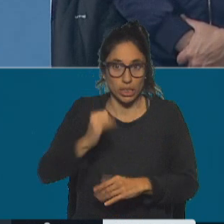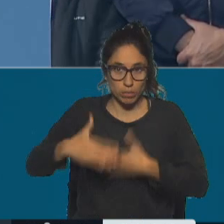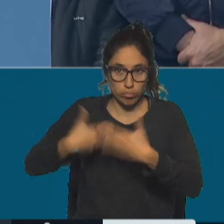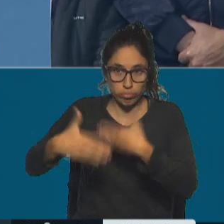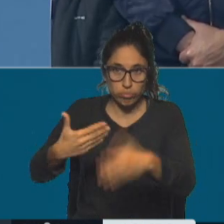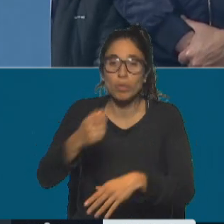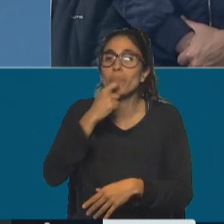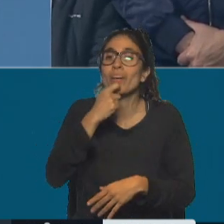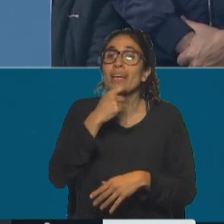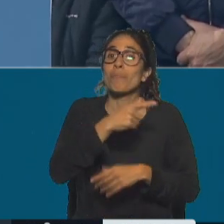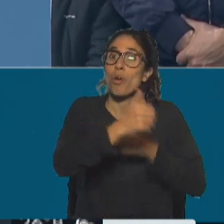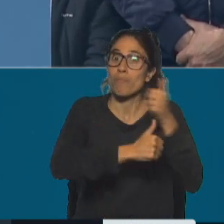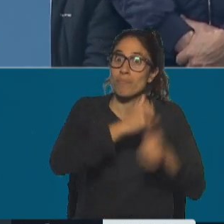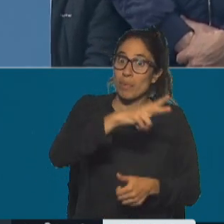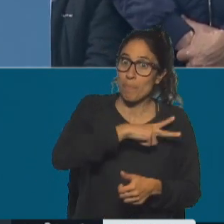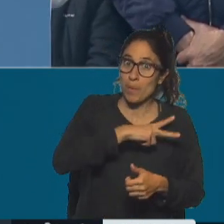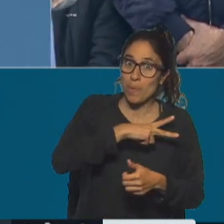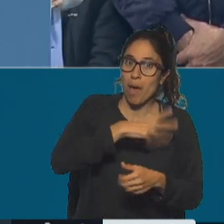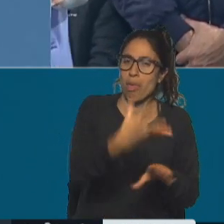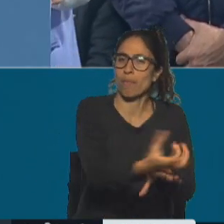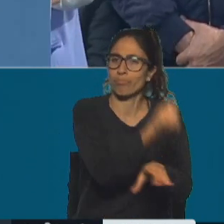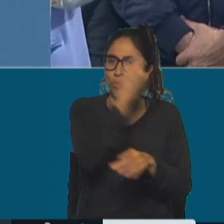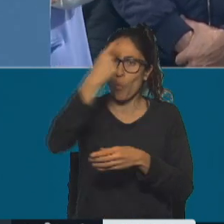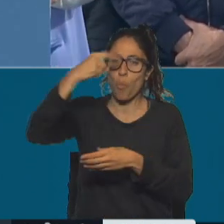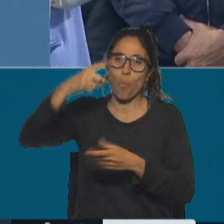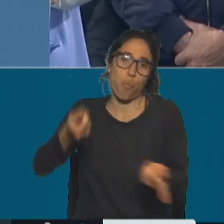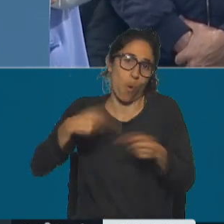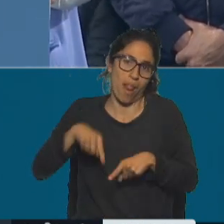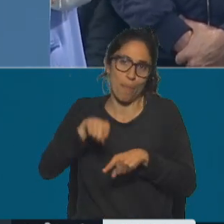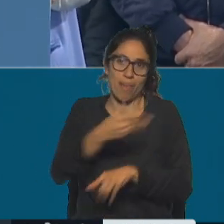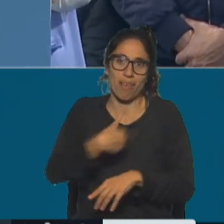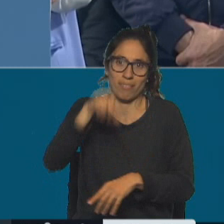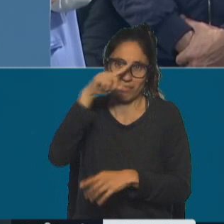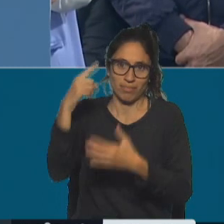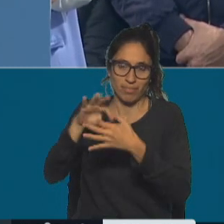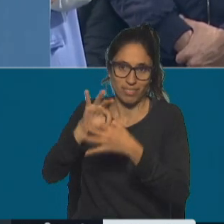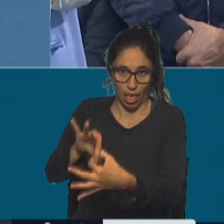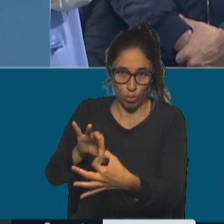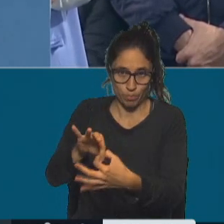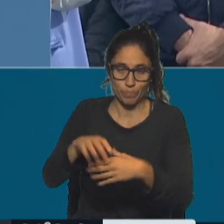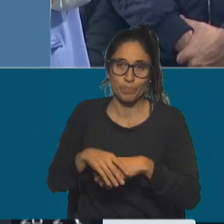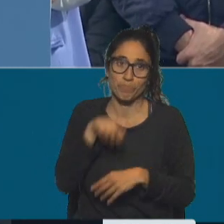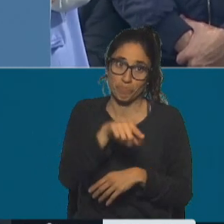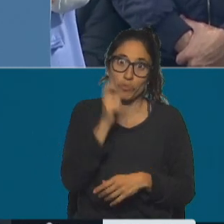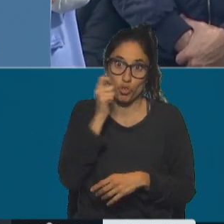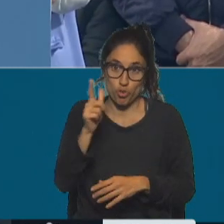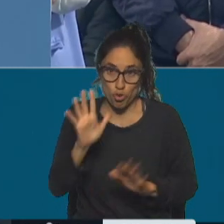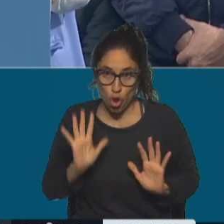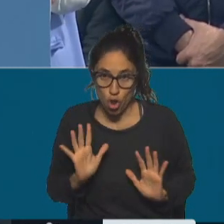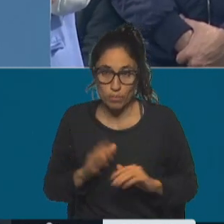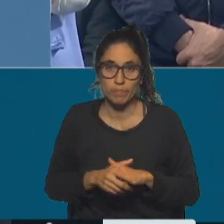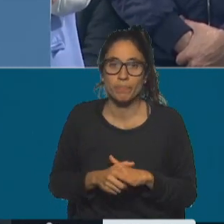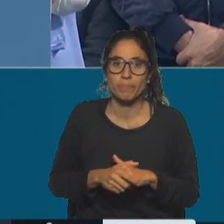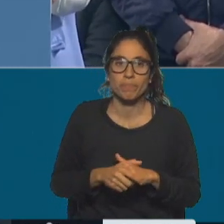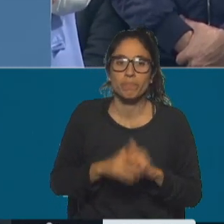venir de las privatizaciones y estatizar las empresas nacionales. Yo quería hacer un paralelismo en este aspecto, obviamente Nicolás queremos